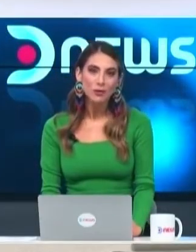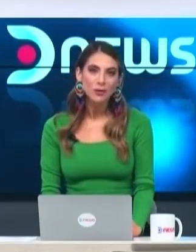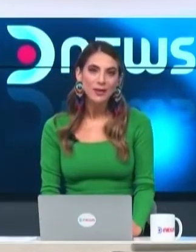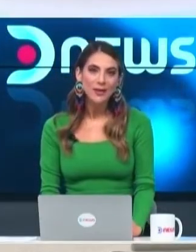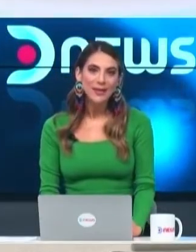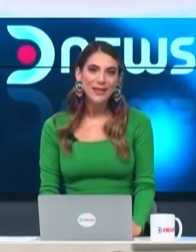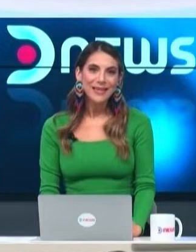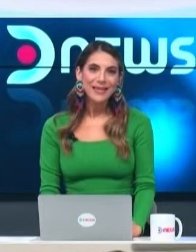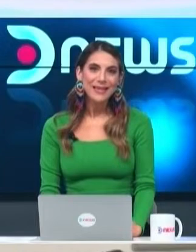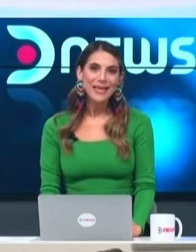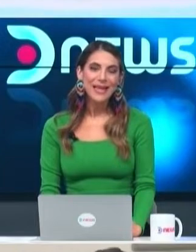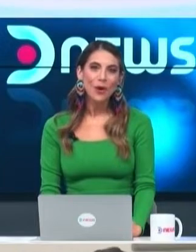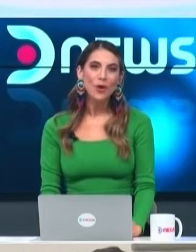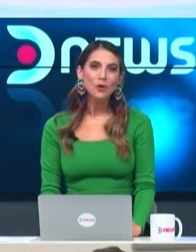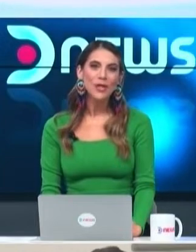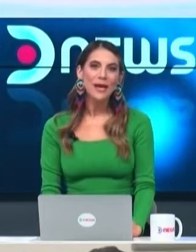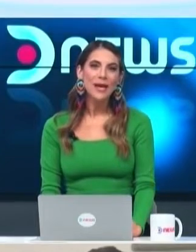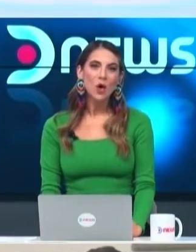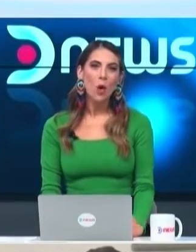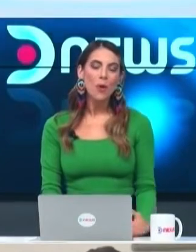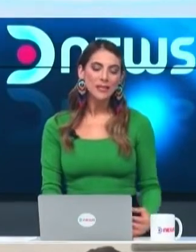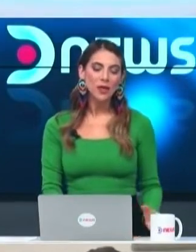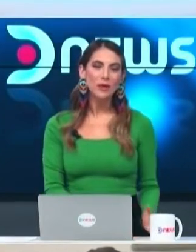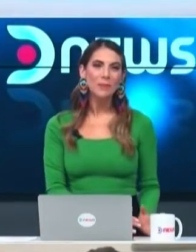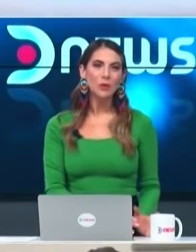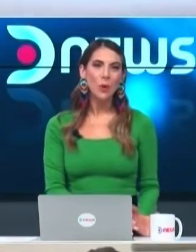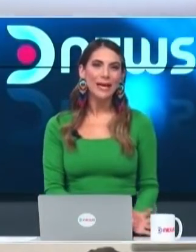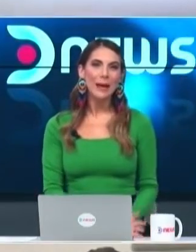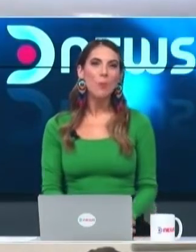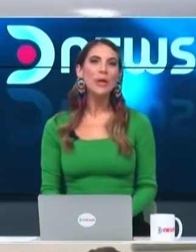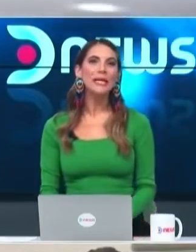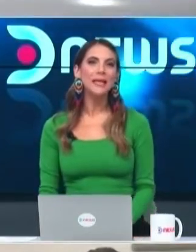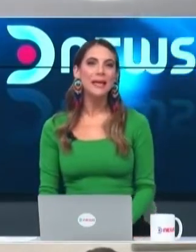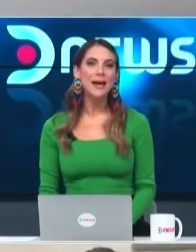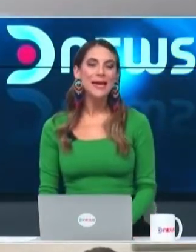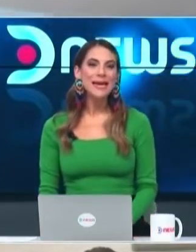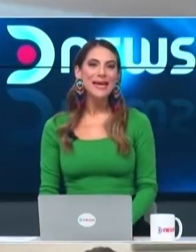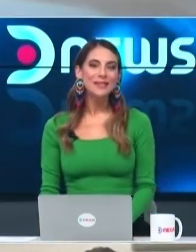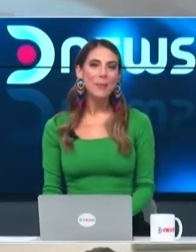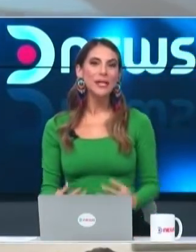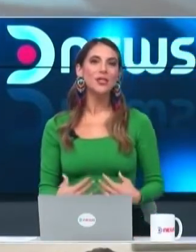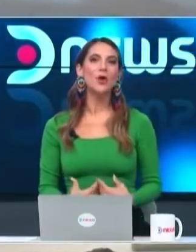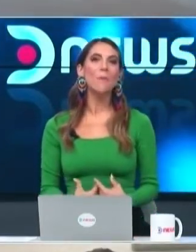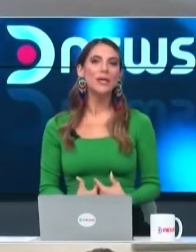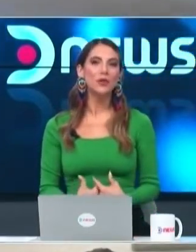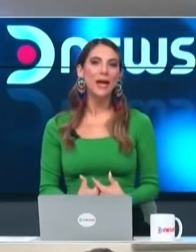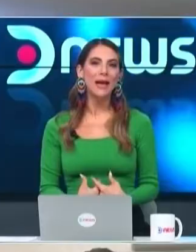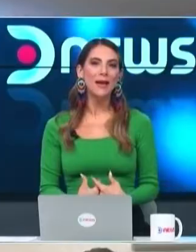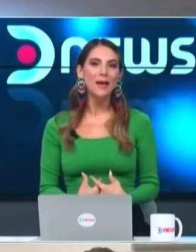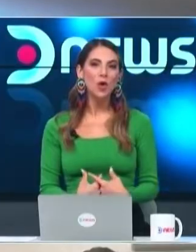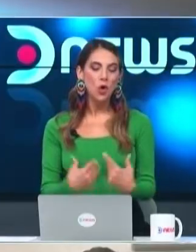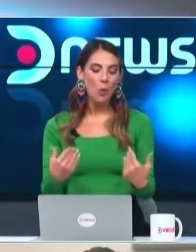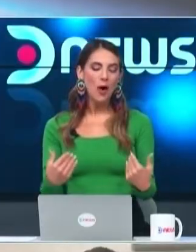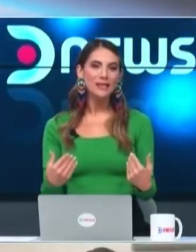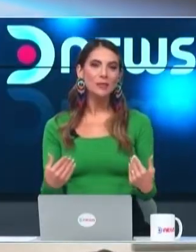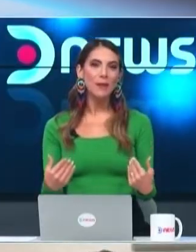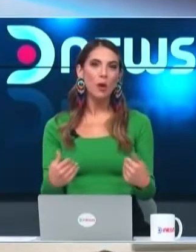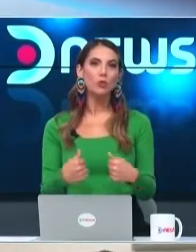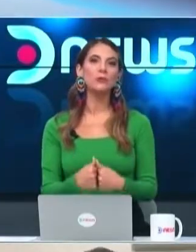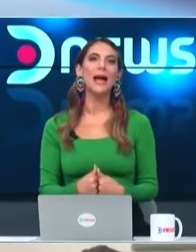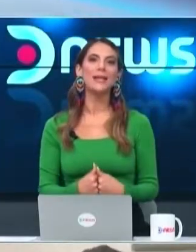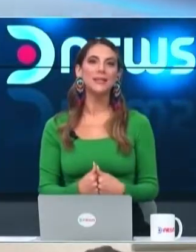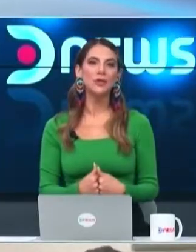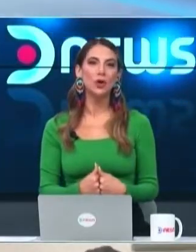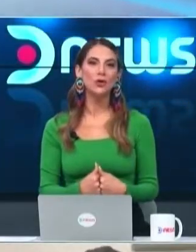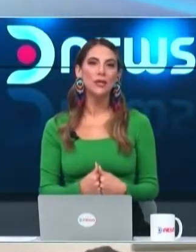venezolanos. Y quiero conocer cómo ha sido también tu carrera política y esta presión personal, ¿cómo haces